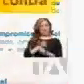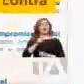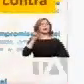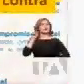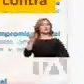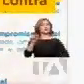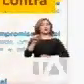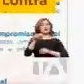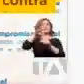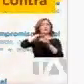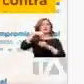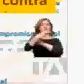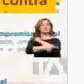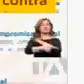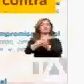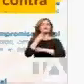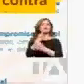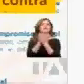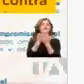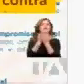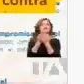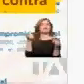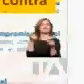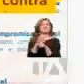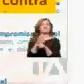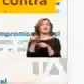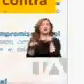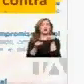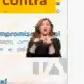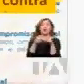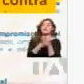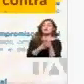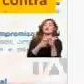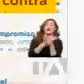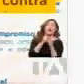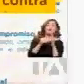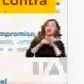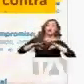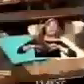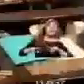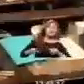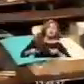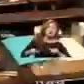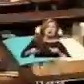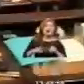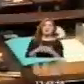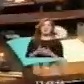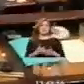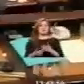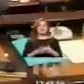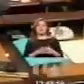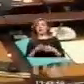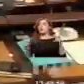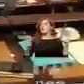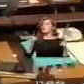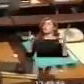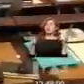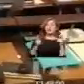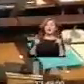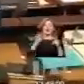censura. Se comprueba una vez más la complicidad de quienes dicen luchar en contra de la corrupción. Con este comunicado, en el que